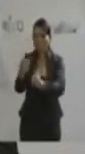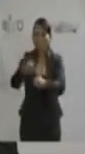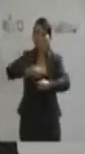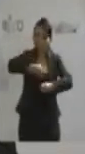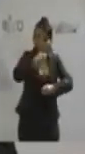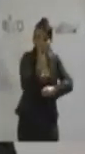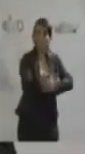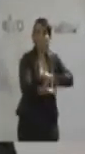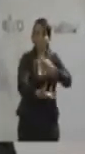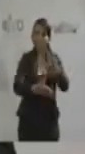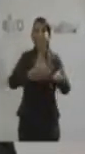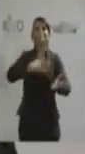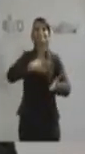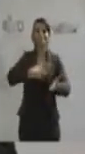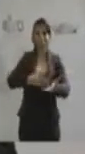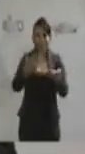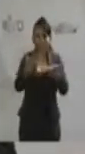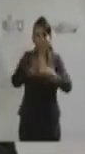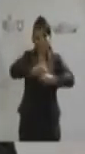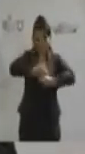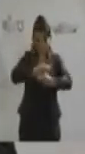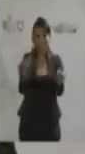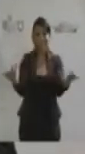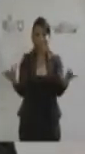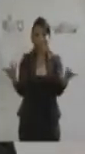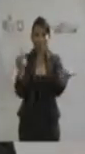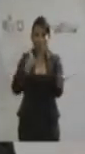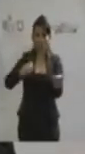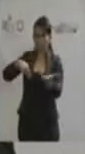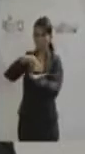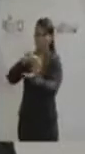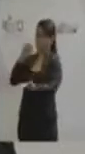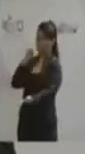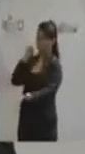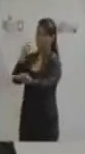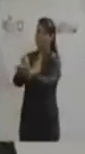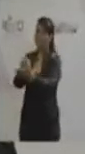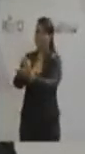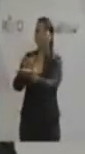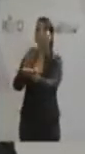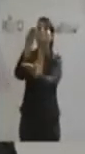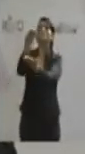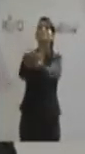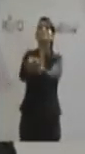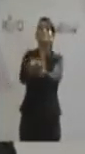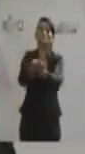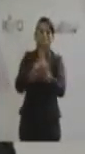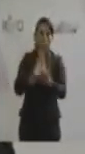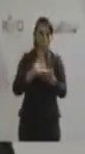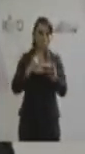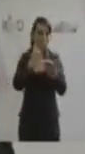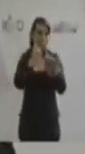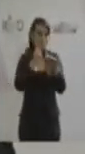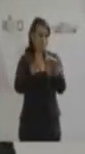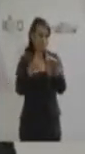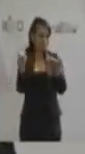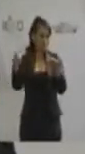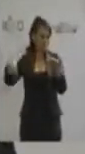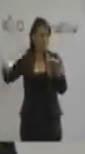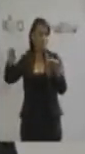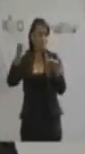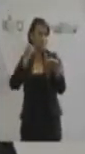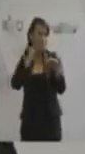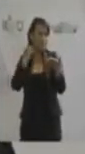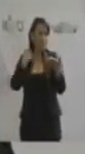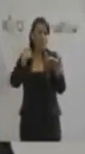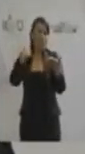nombren al Procurador del Estado. Nosotros lo vamos a ratificar, que nos hagan la propuesta de gente con los conocimientos necesarios para